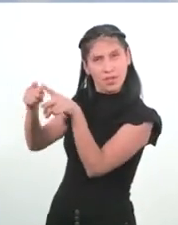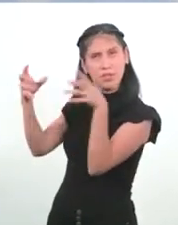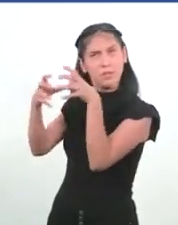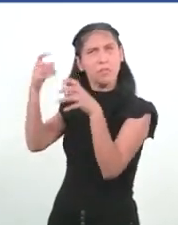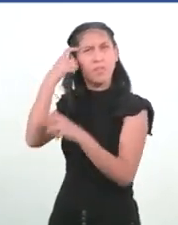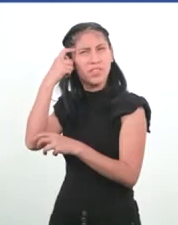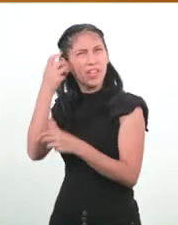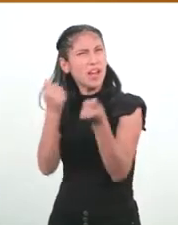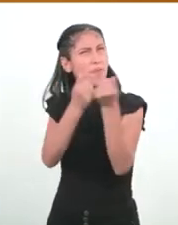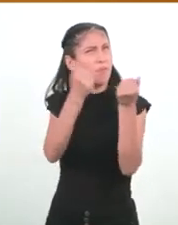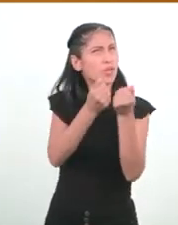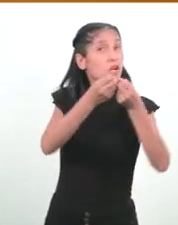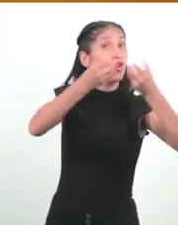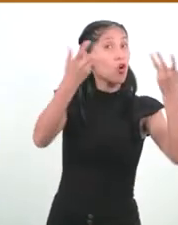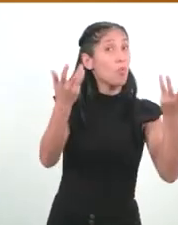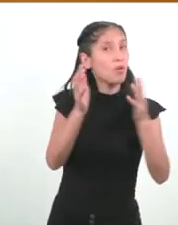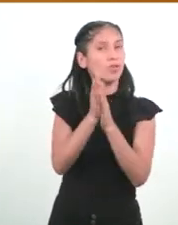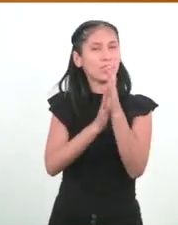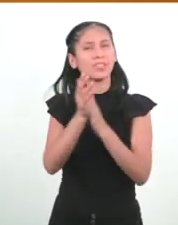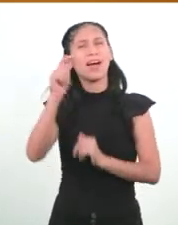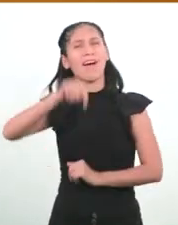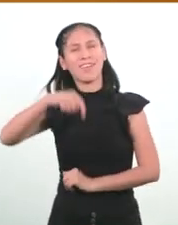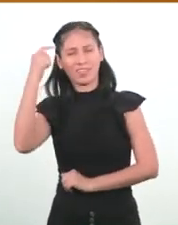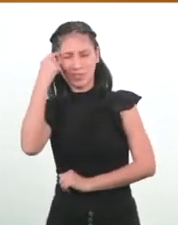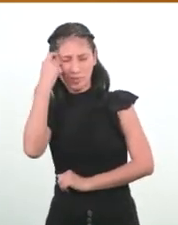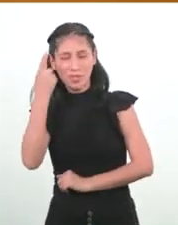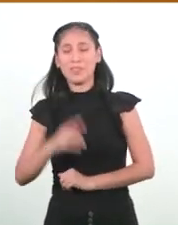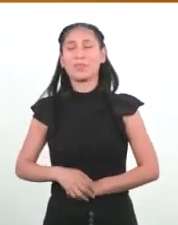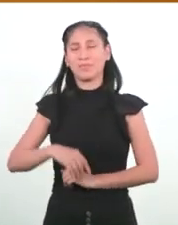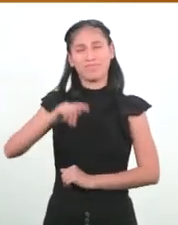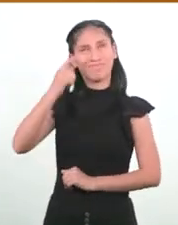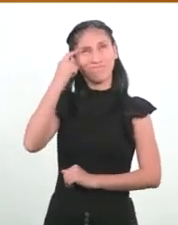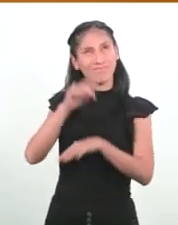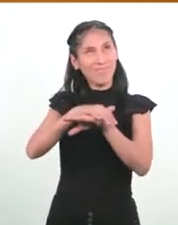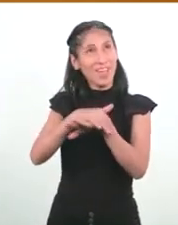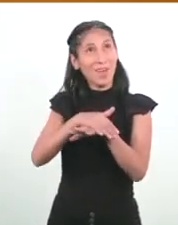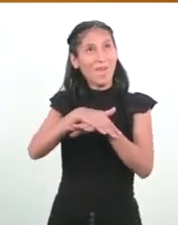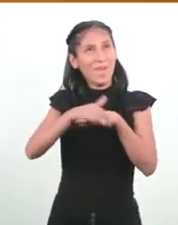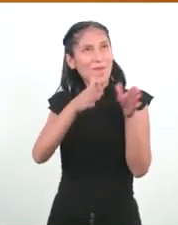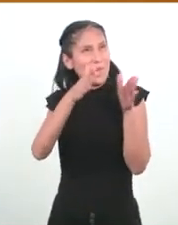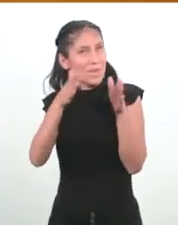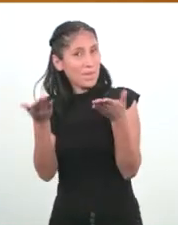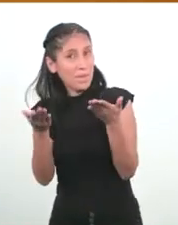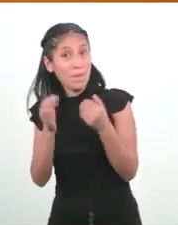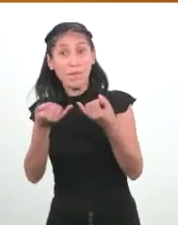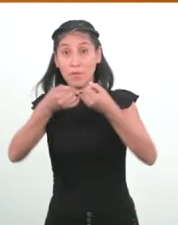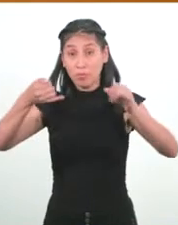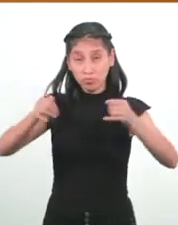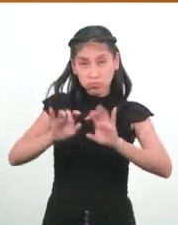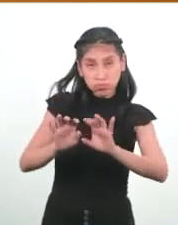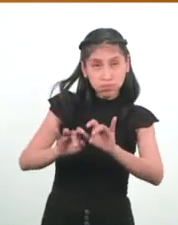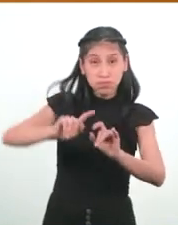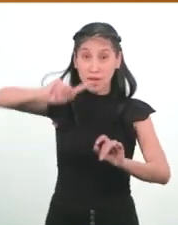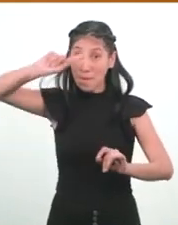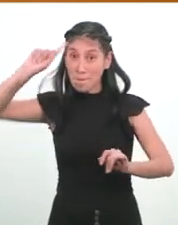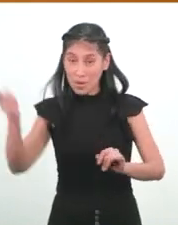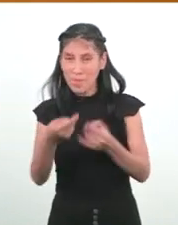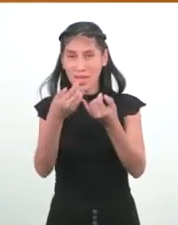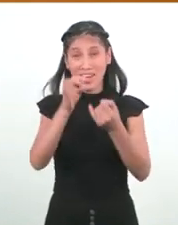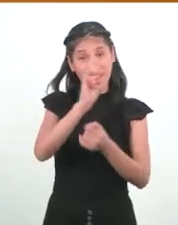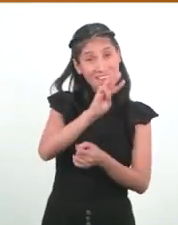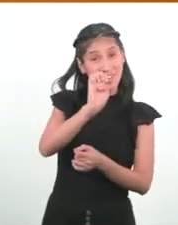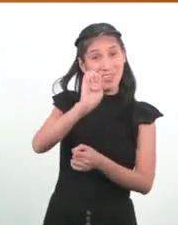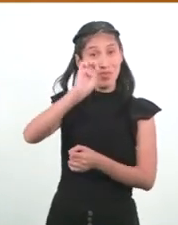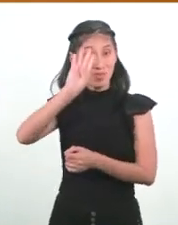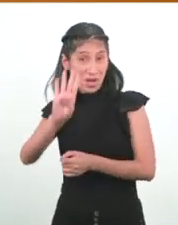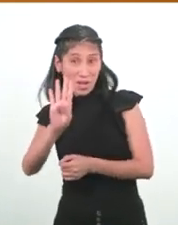se te ha ocurrido? Crear la primera plataforma virtual para que las y los vecinos de mi barrio puedan promocionar sus emprendimientos a través